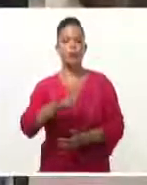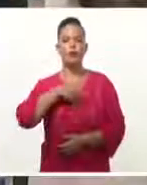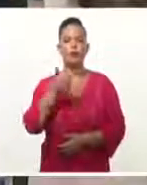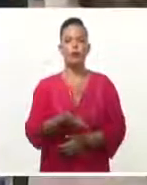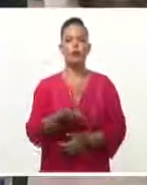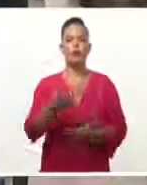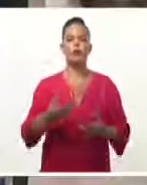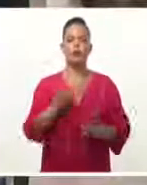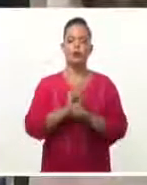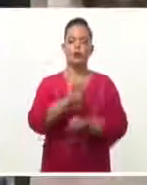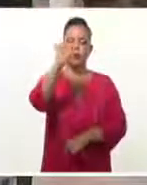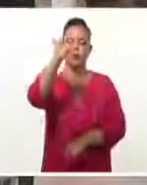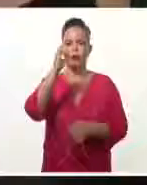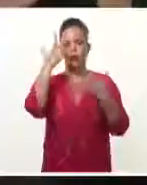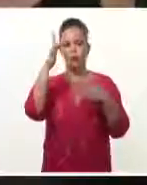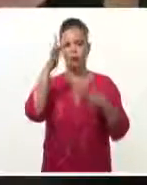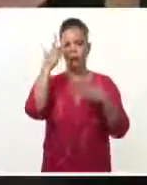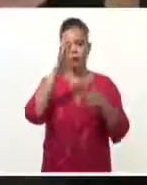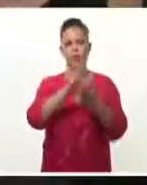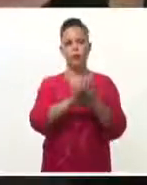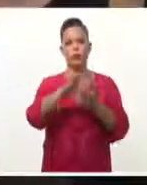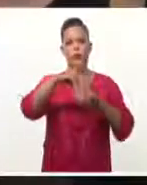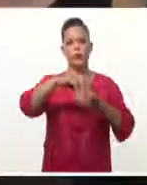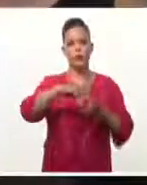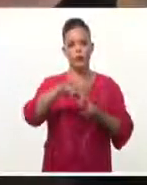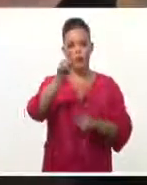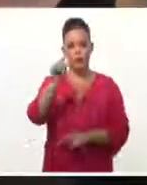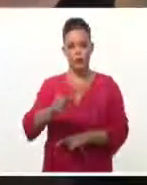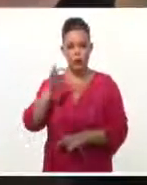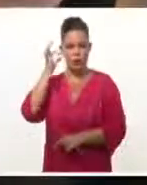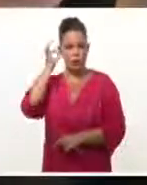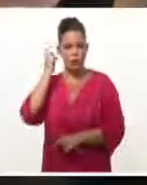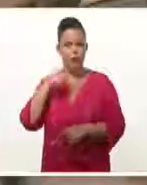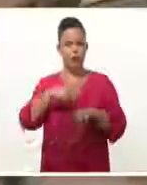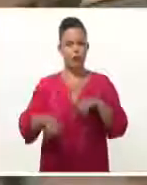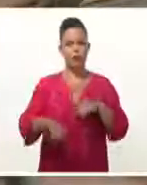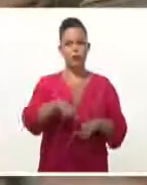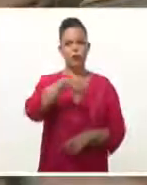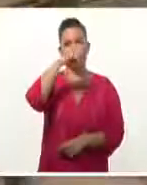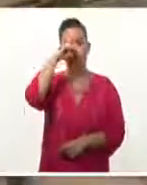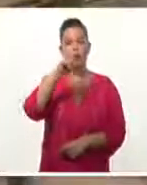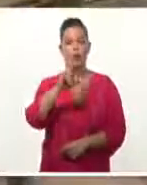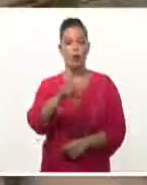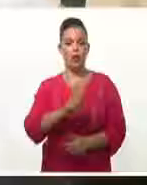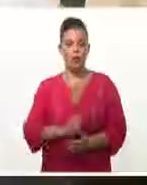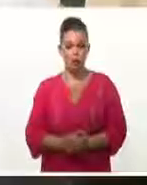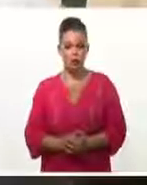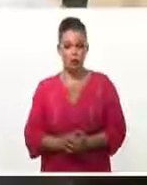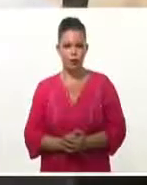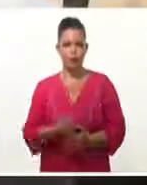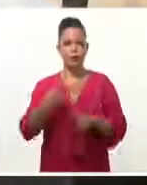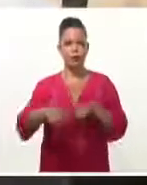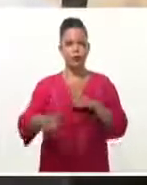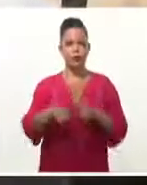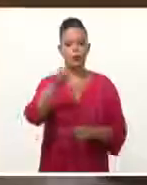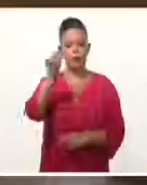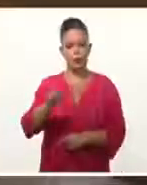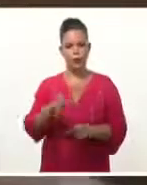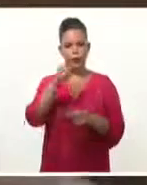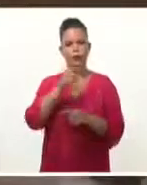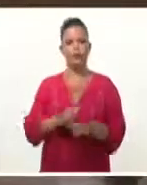museólogos del 2021 a la matancera Lourdes Núñez, la santaclareña Marta Matilde Cuellar, la santiaguera Lacy María